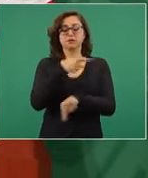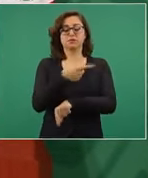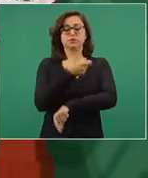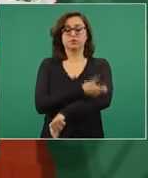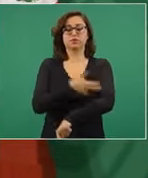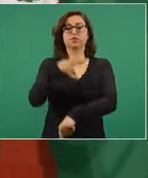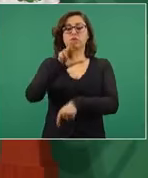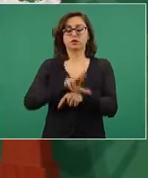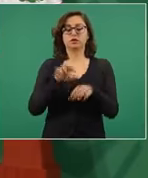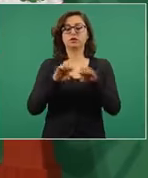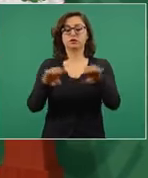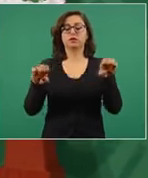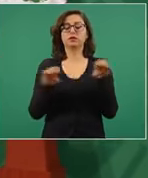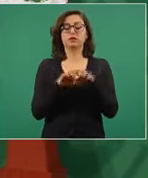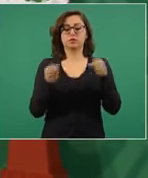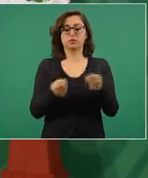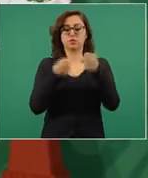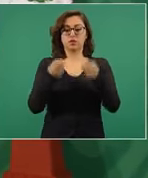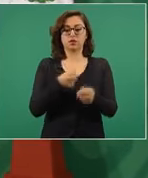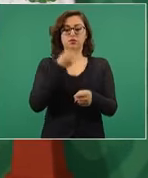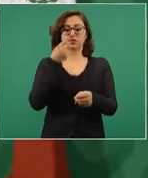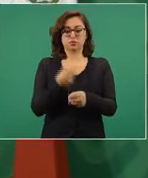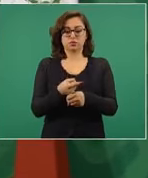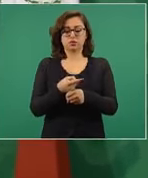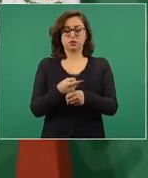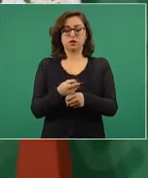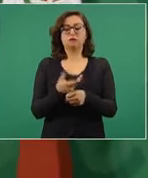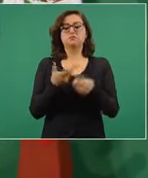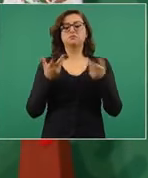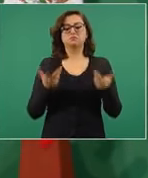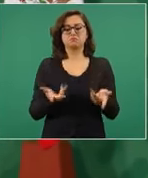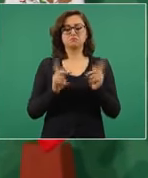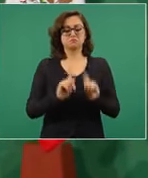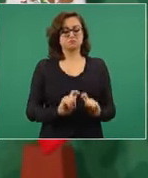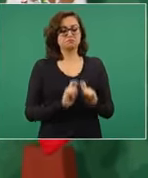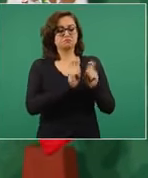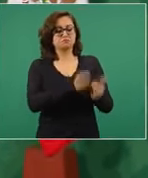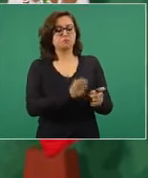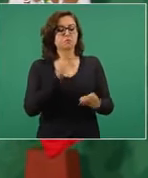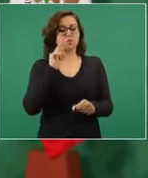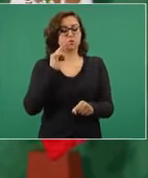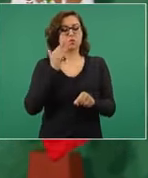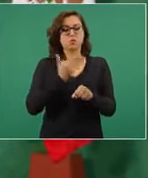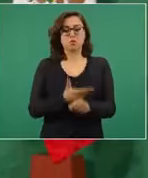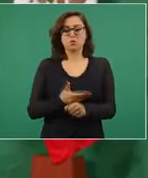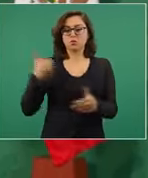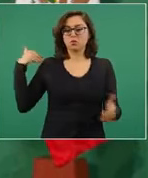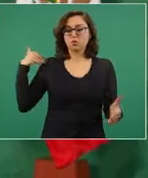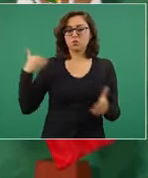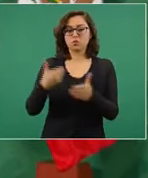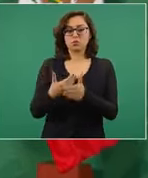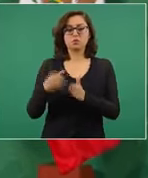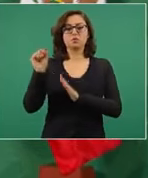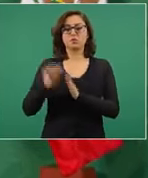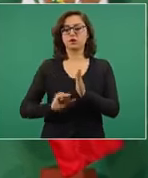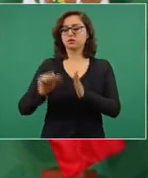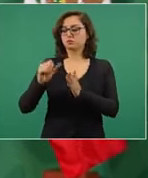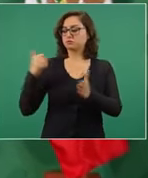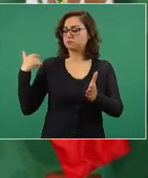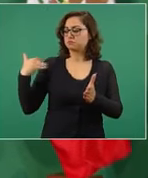Seguridad. Han transcurrido algunos meses desde que ella está como responsable